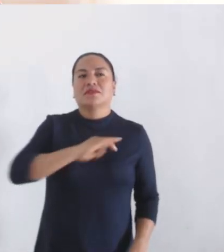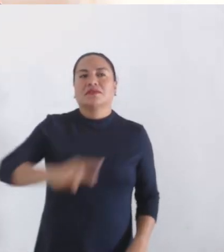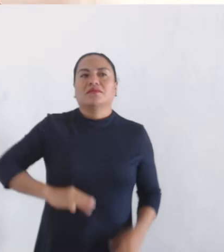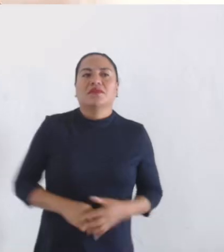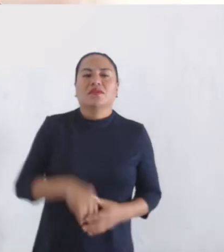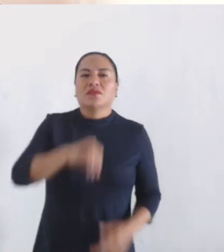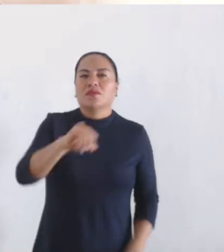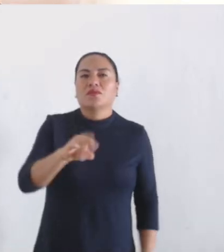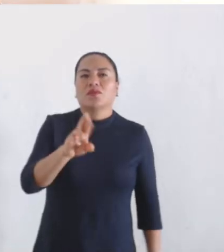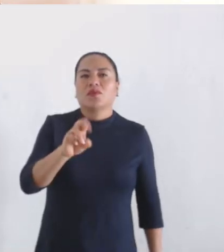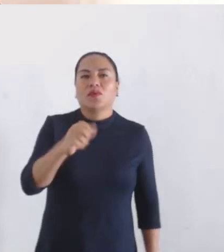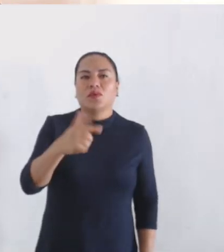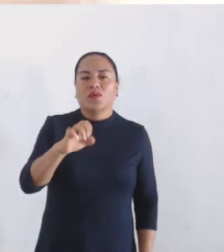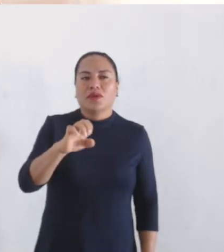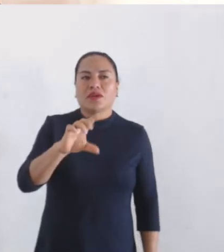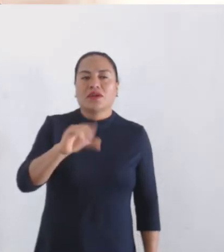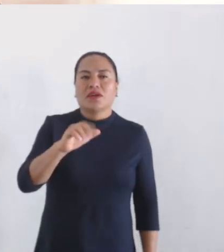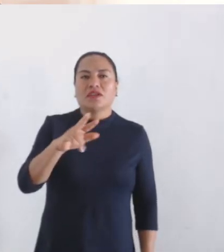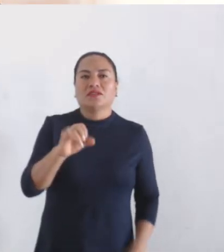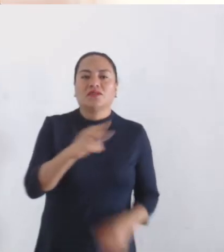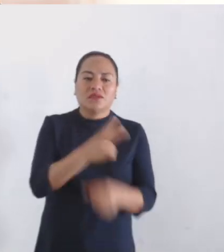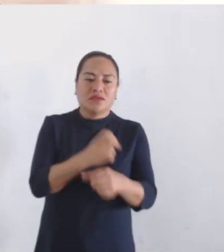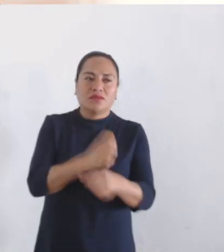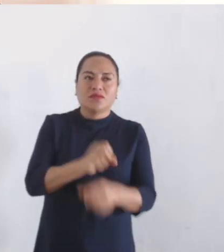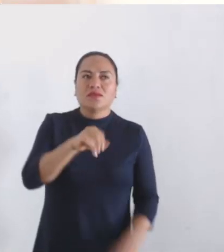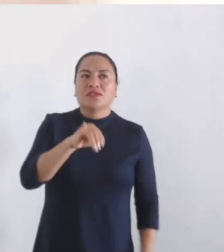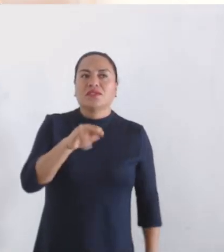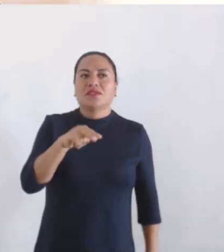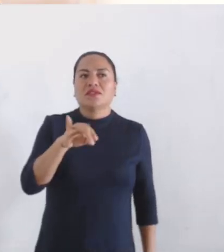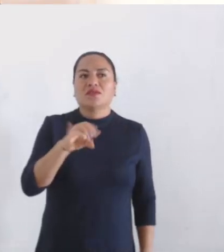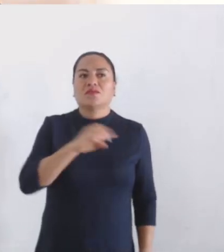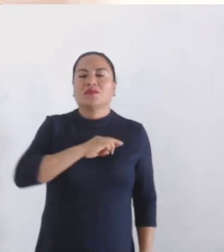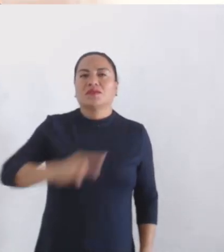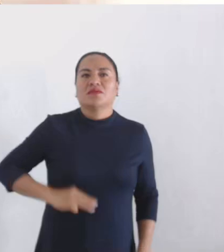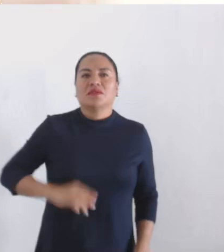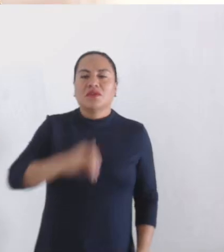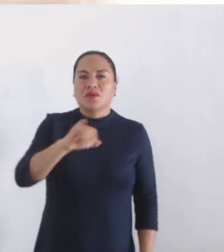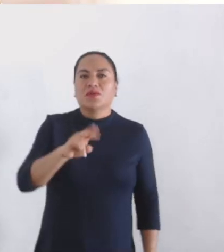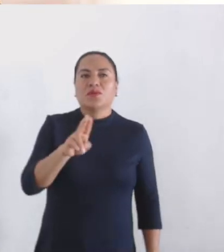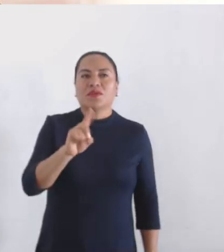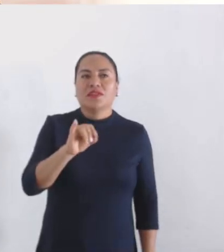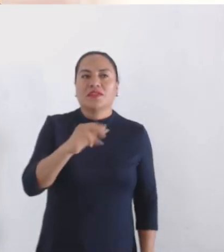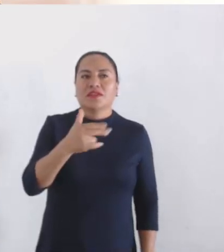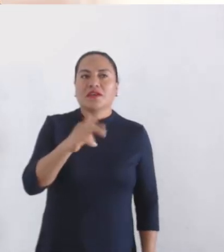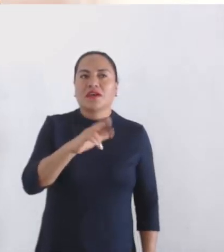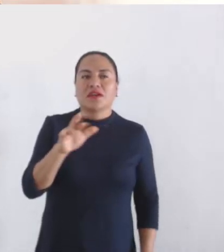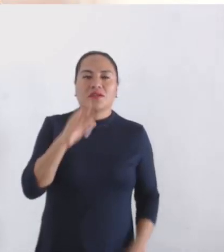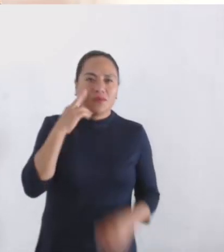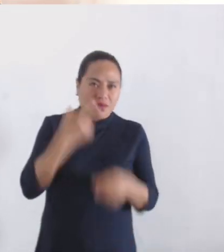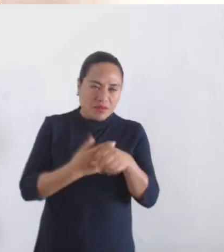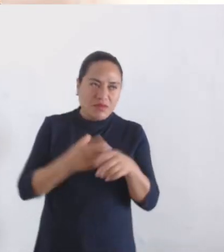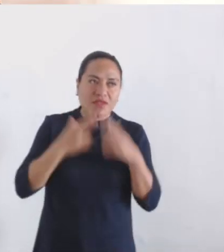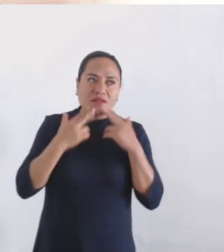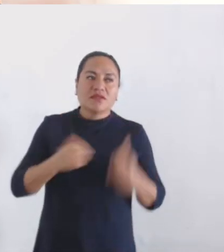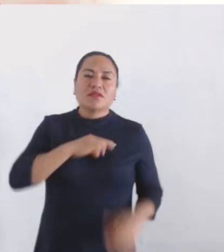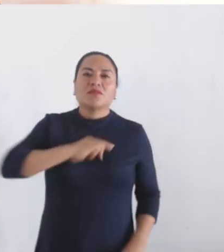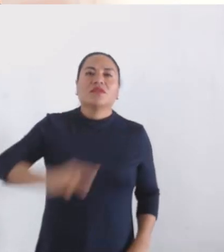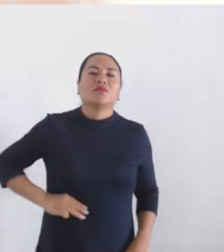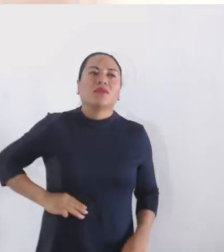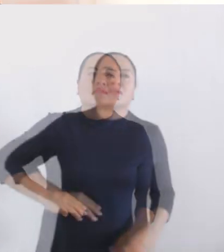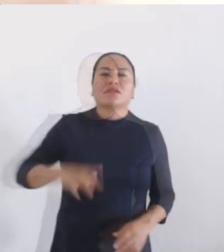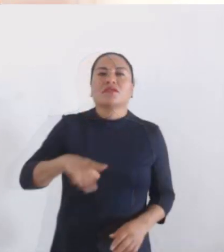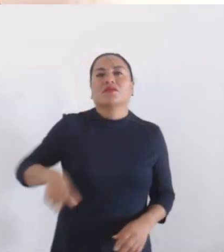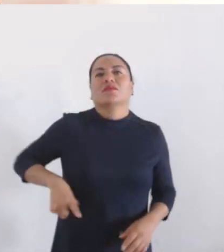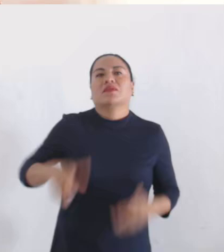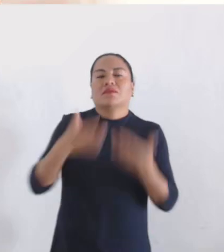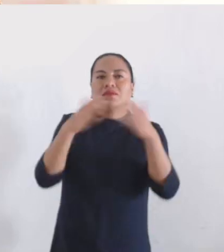Ciudadano Jorge Castro Campos, Síndico Segundo Municipal. Ciudadana Judit Carreño Hernández, Regidora de Hacienda Municipal y de Transparencia